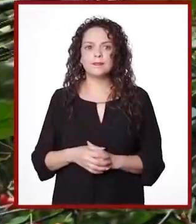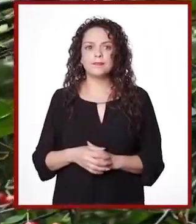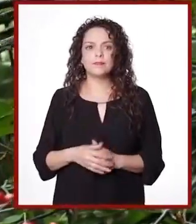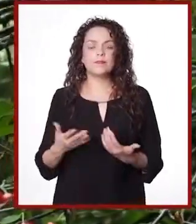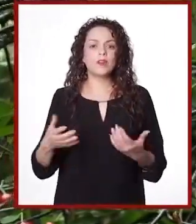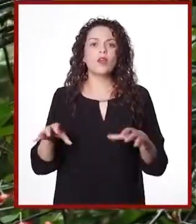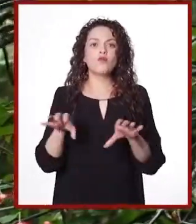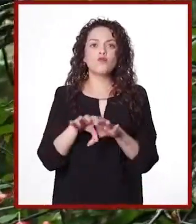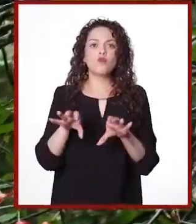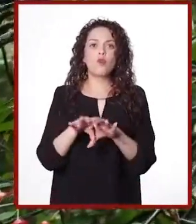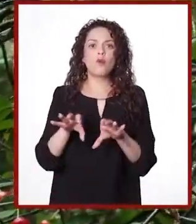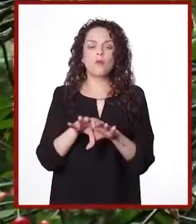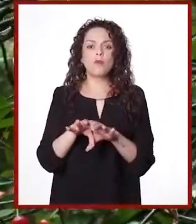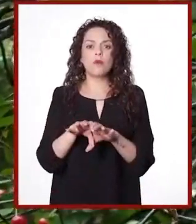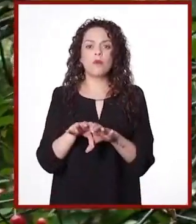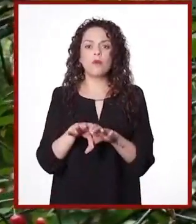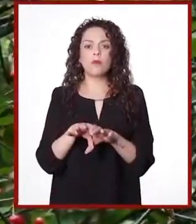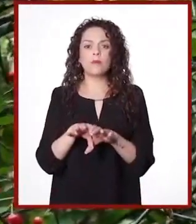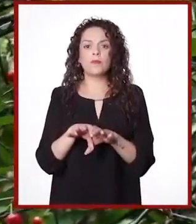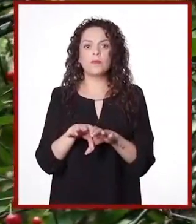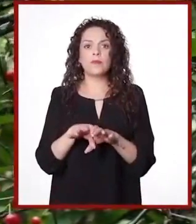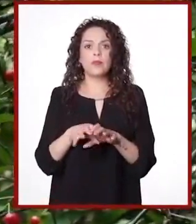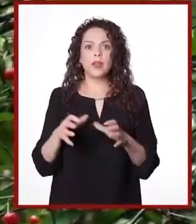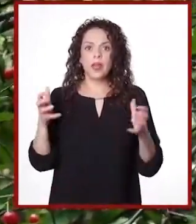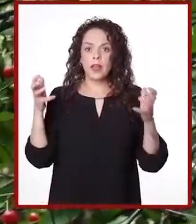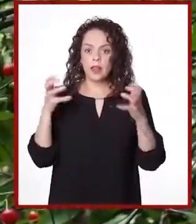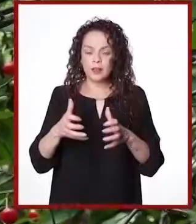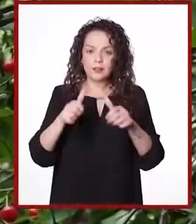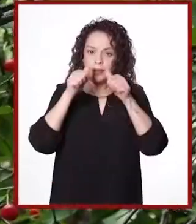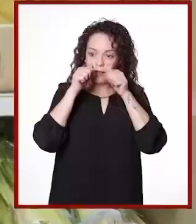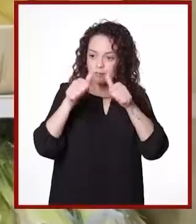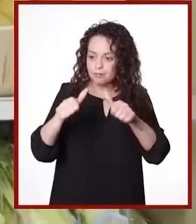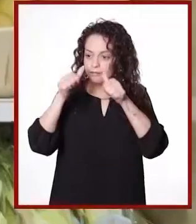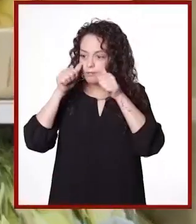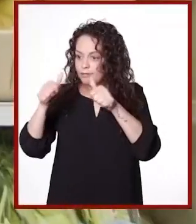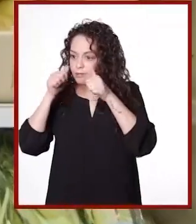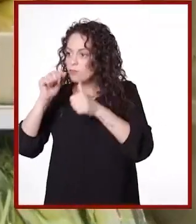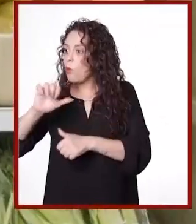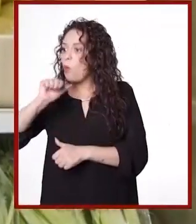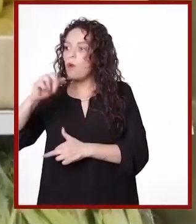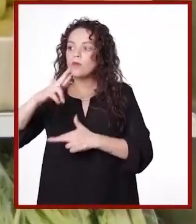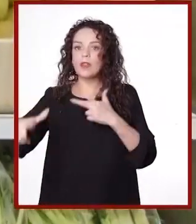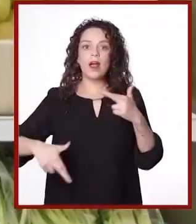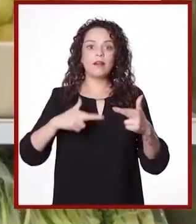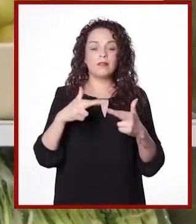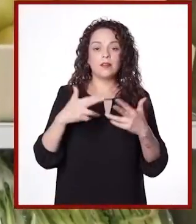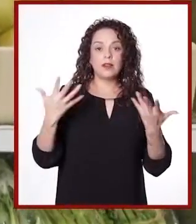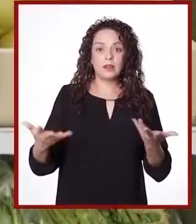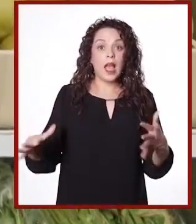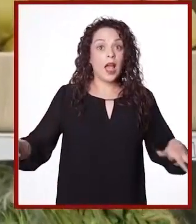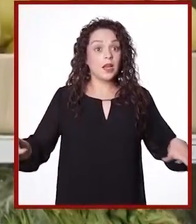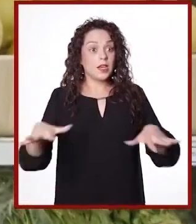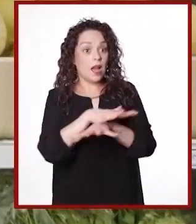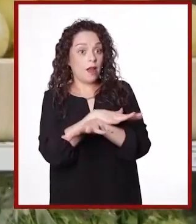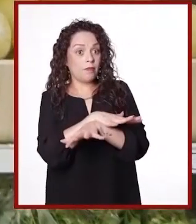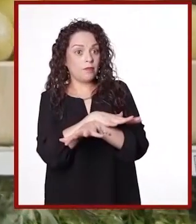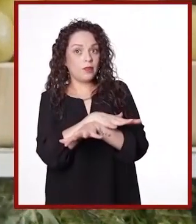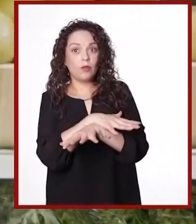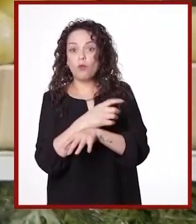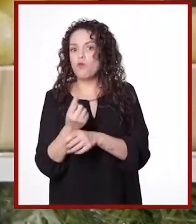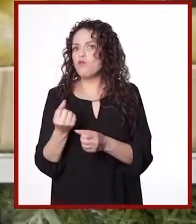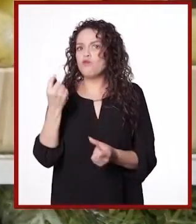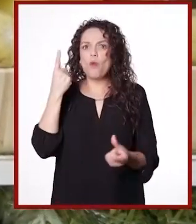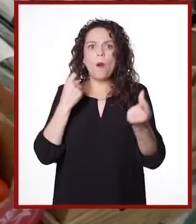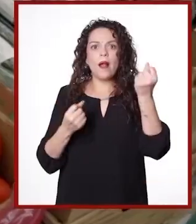cómo estamos completamente dependientes de otras regiones, y cualquier cambio hace que